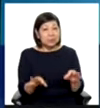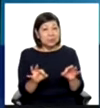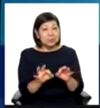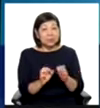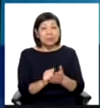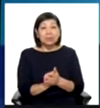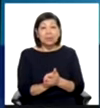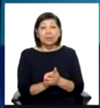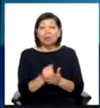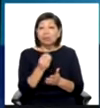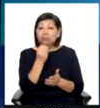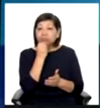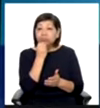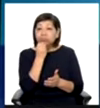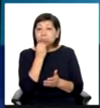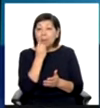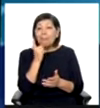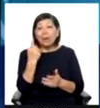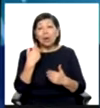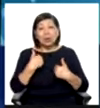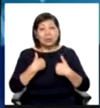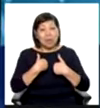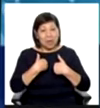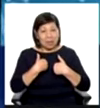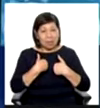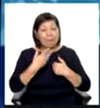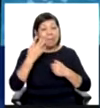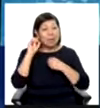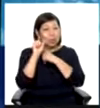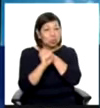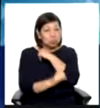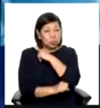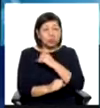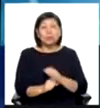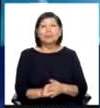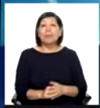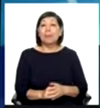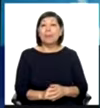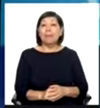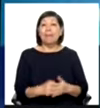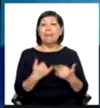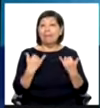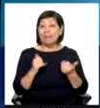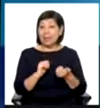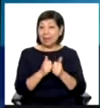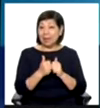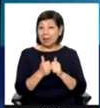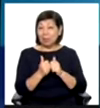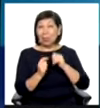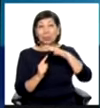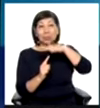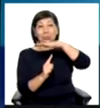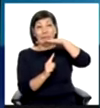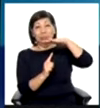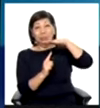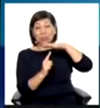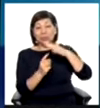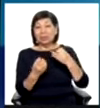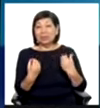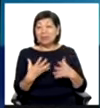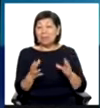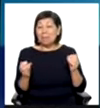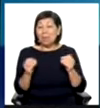para el alimento del ganado, ¿no? Sobre todo en el sur. Sabemos de que estos cambios climáticos se